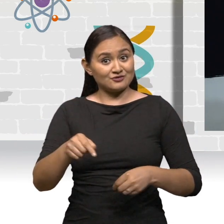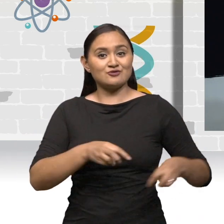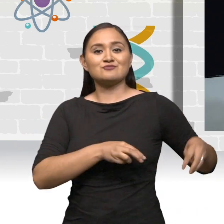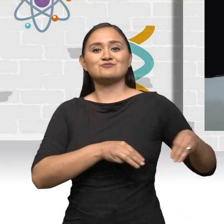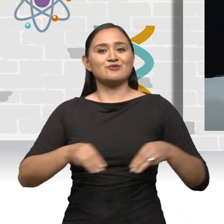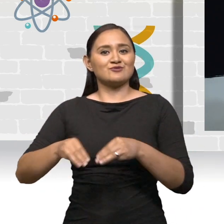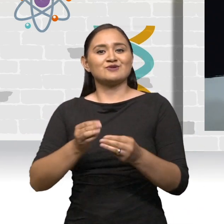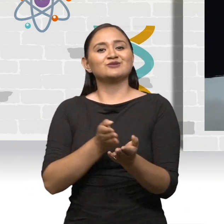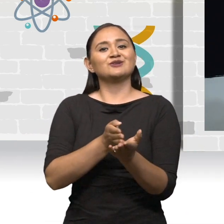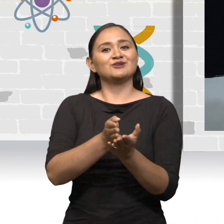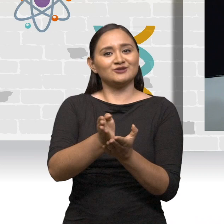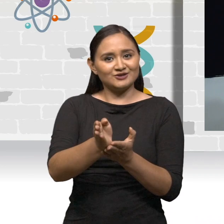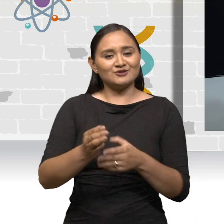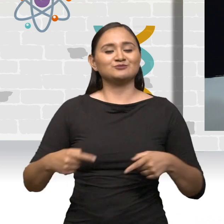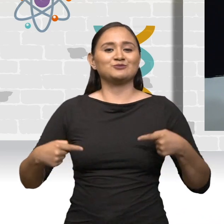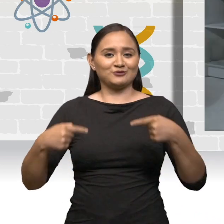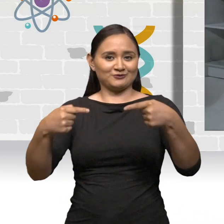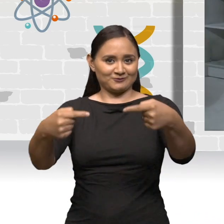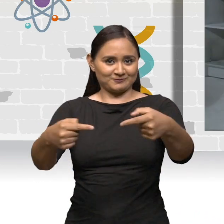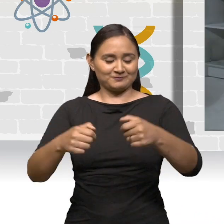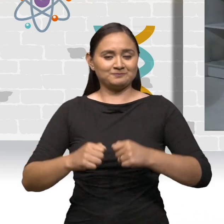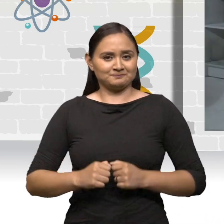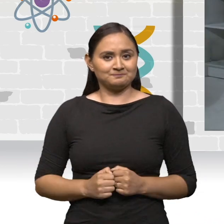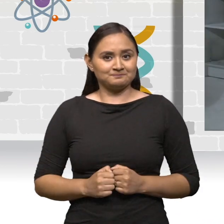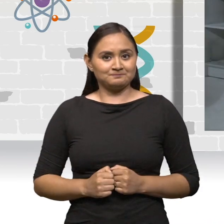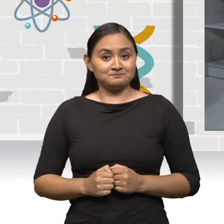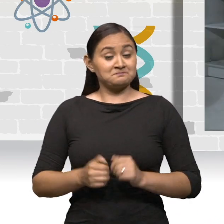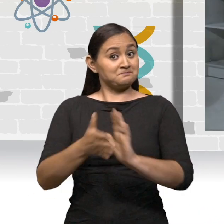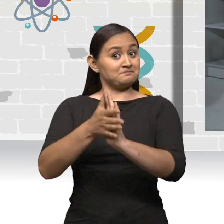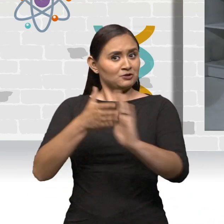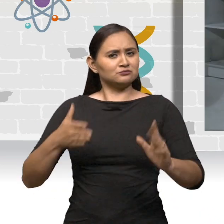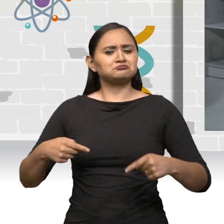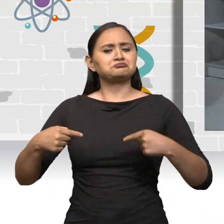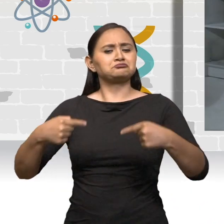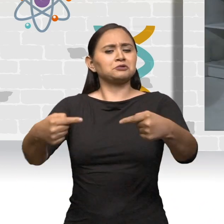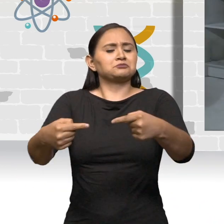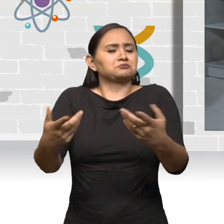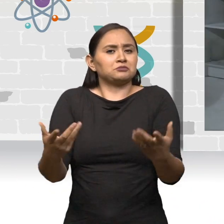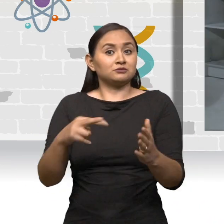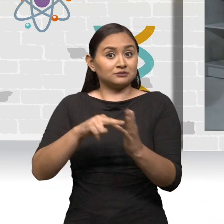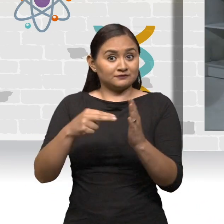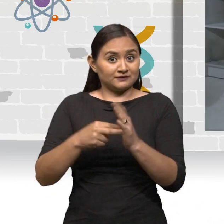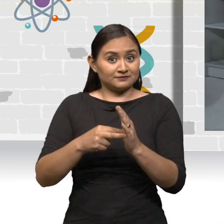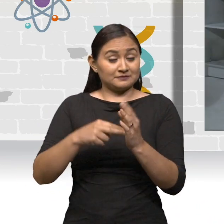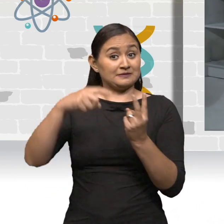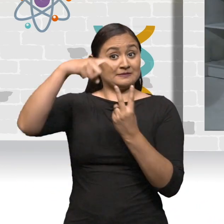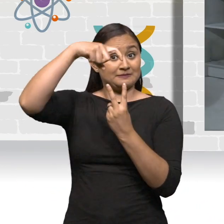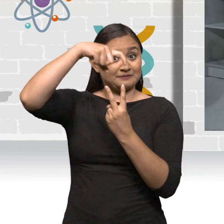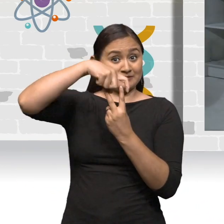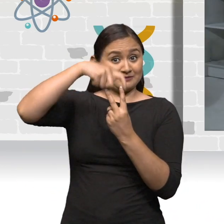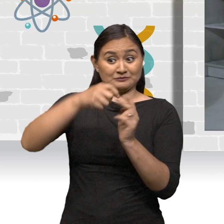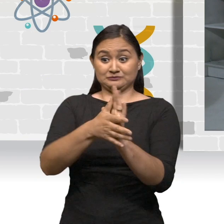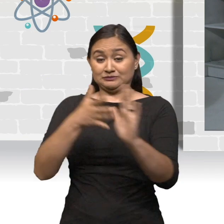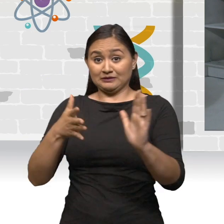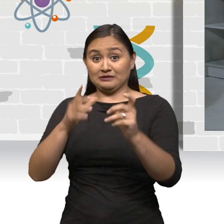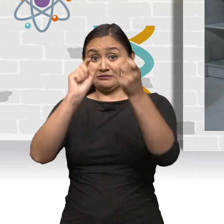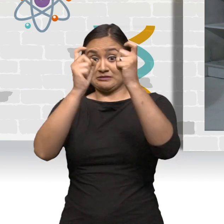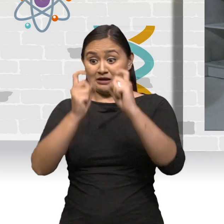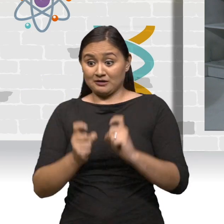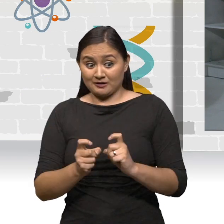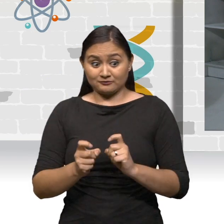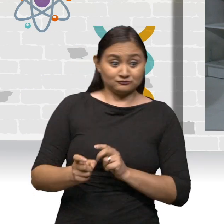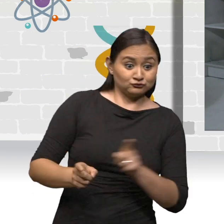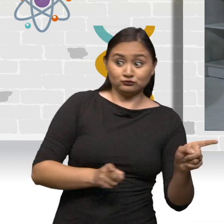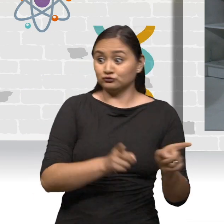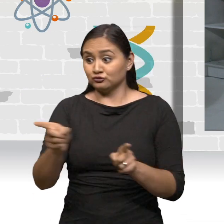un movimiento rectilíneo uniforme. Velocidad constante significa que el vector velocidad no cambiará de